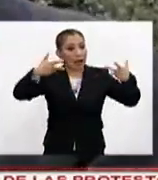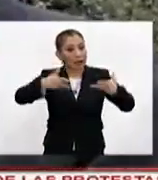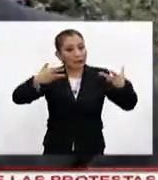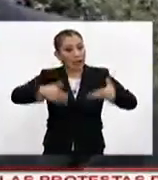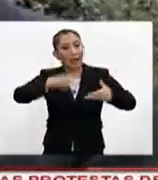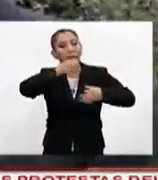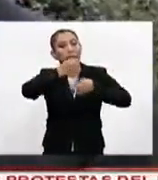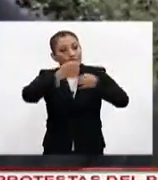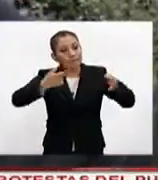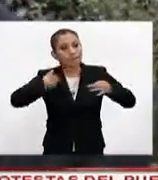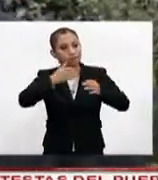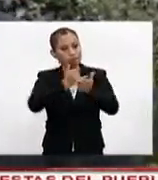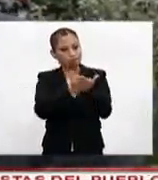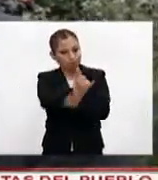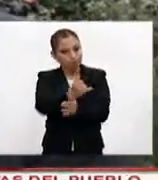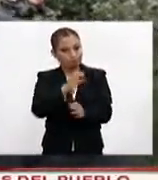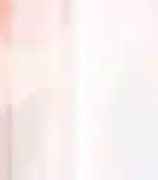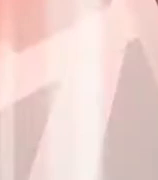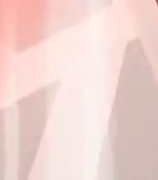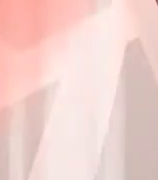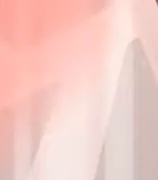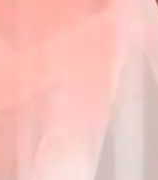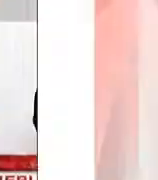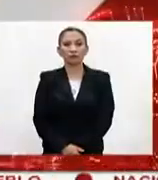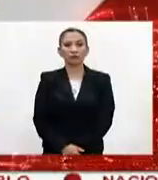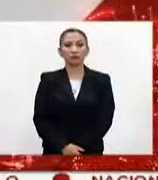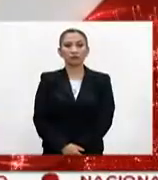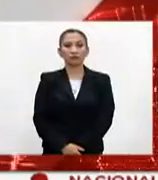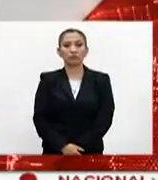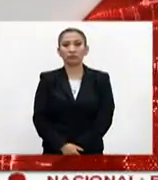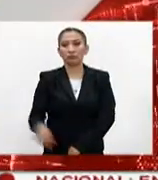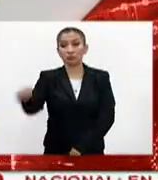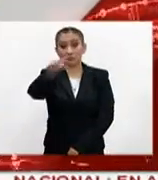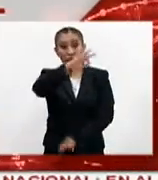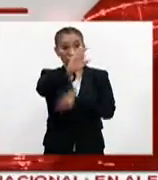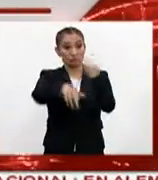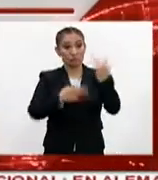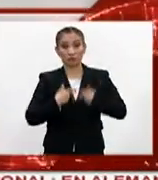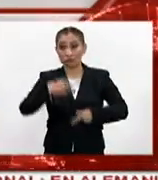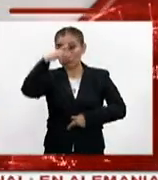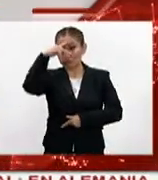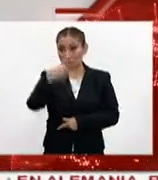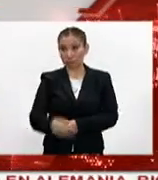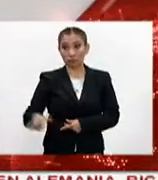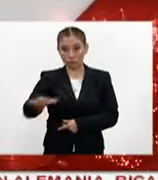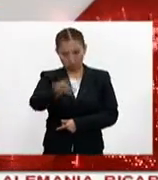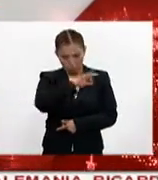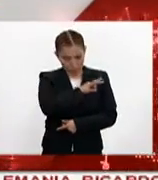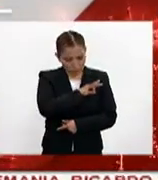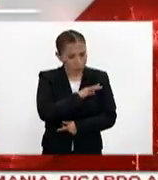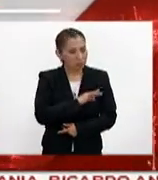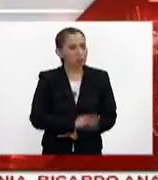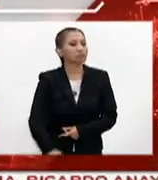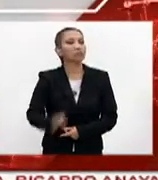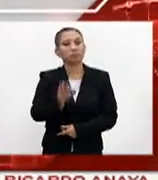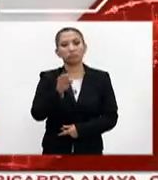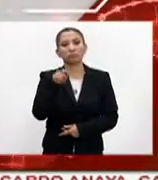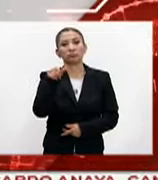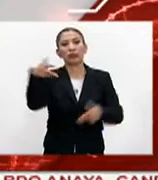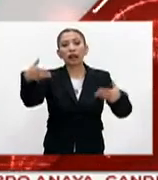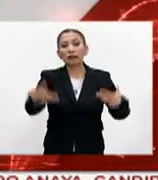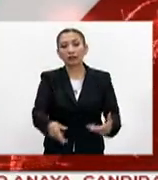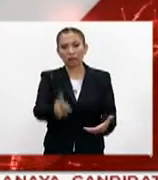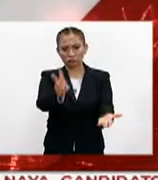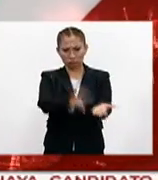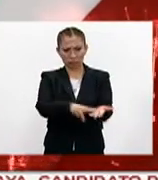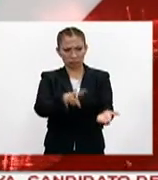una campaña por la democracia. Pero todos los mexicanos podemos hacer